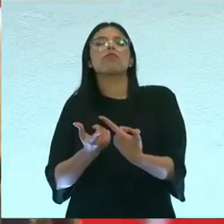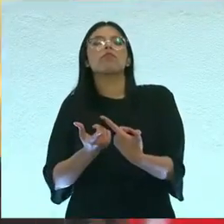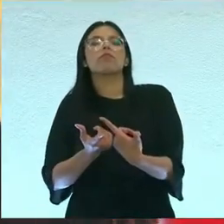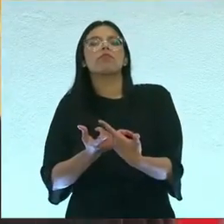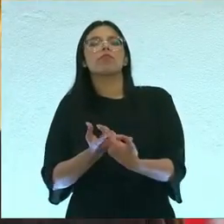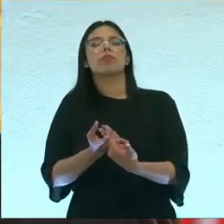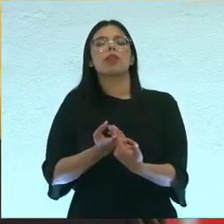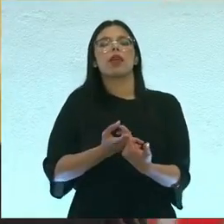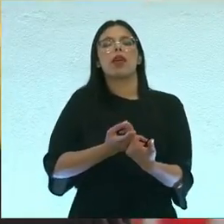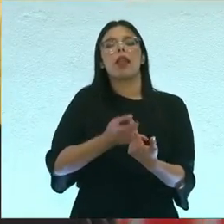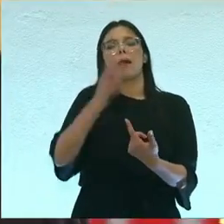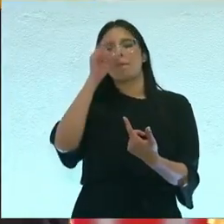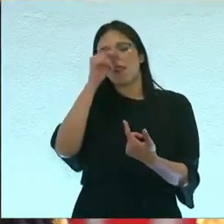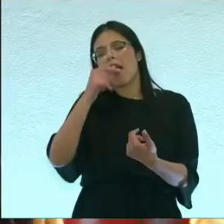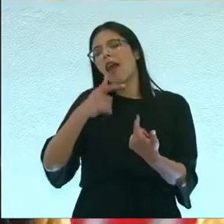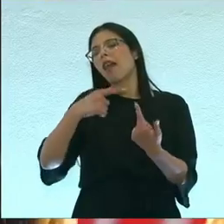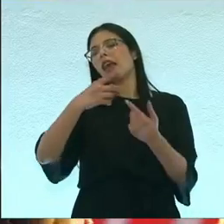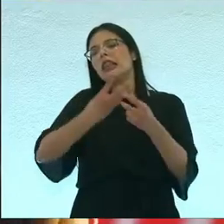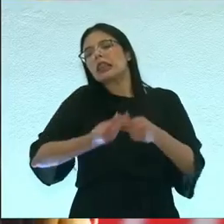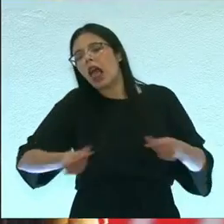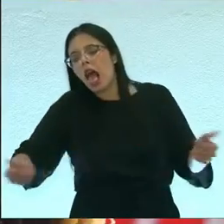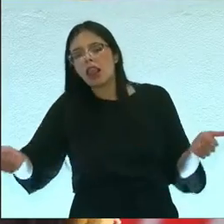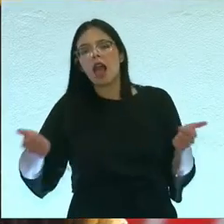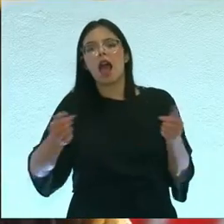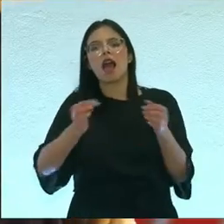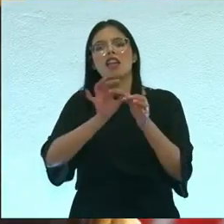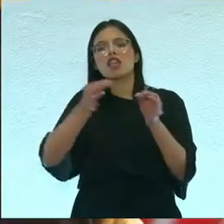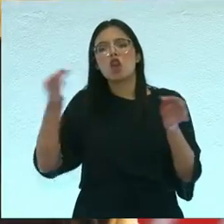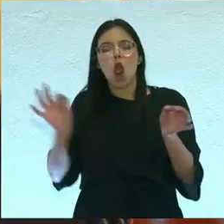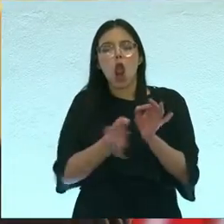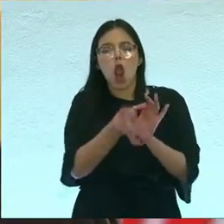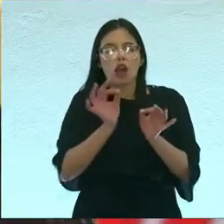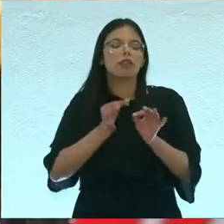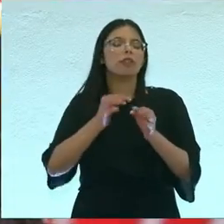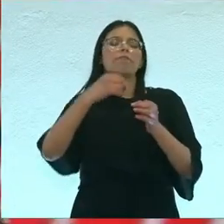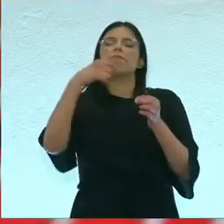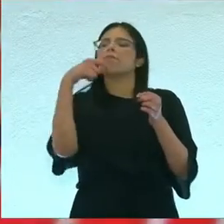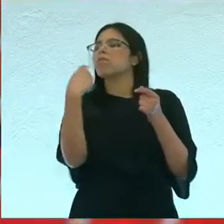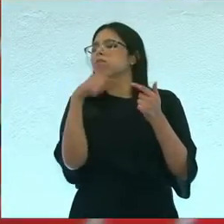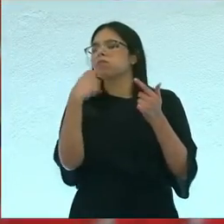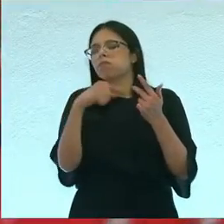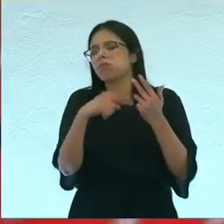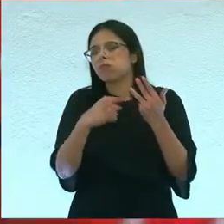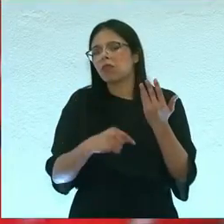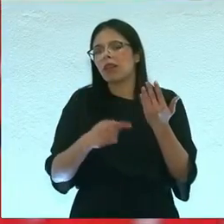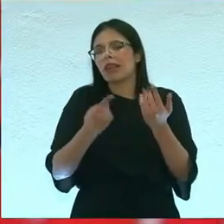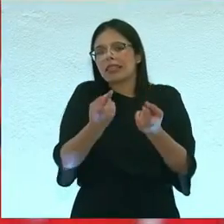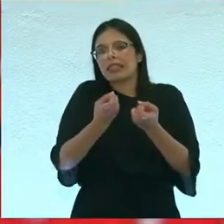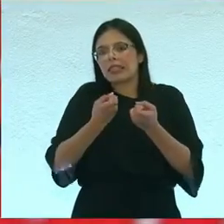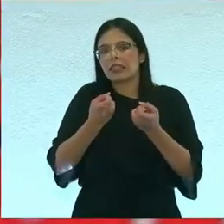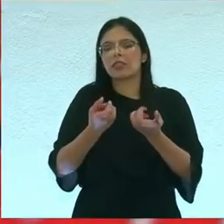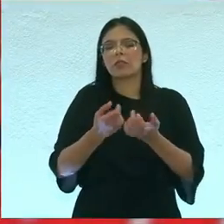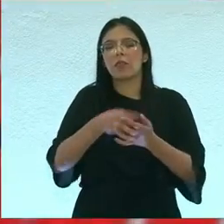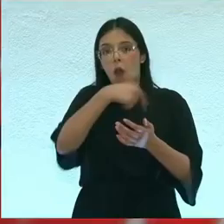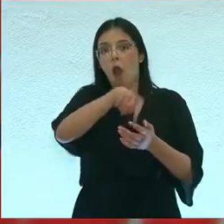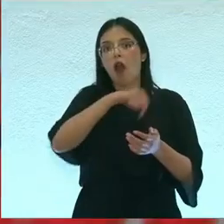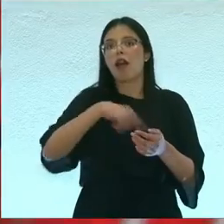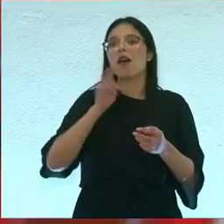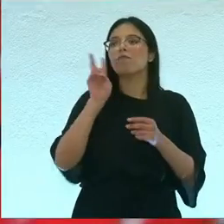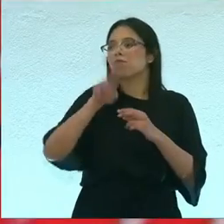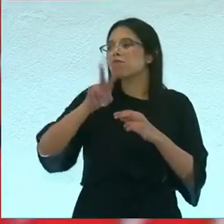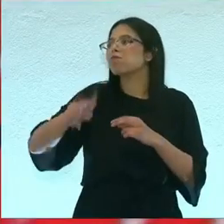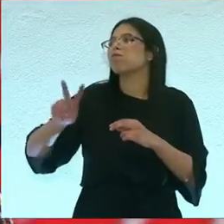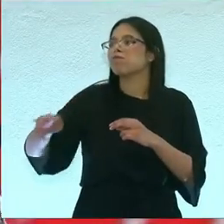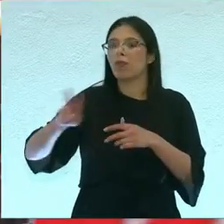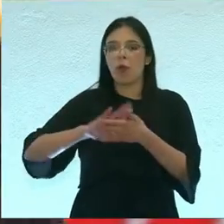madera las telas los hilos las diferentes cosas que vamos a ver y a recorrer ahora